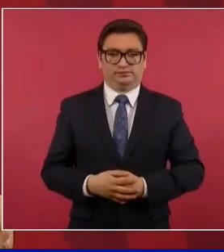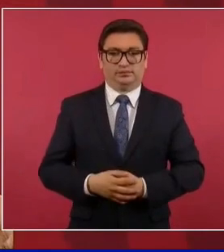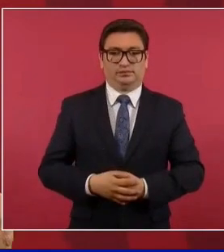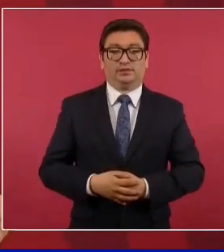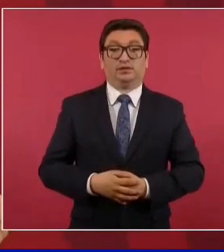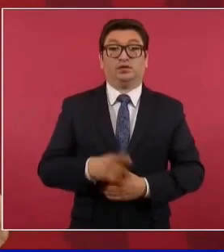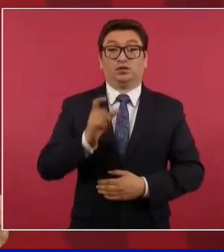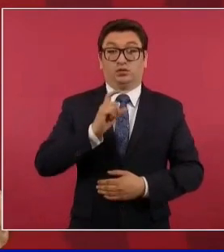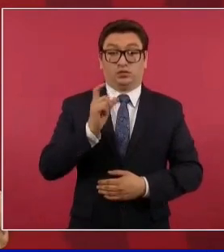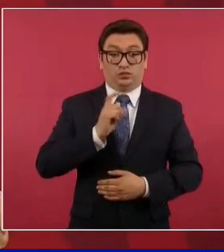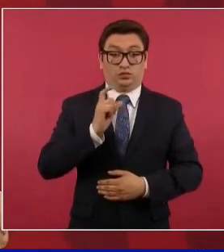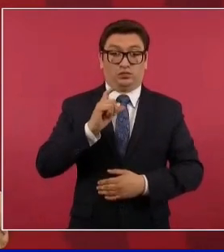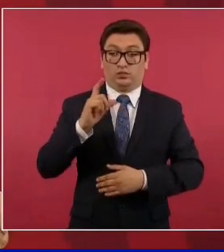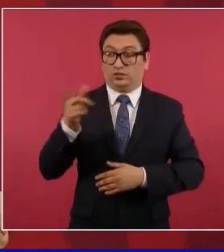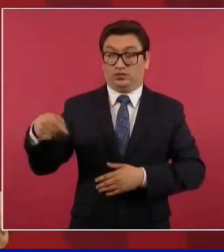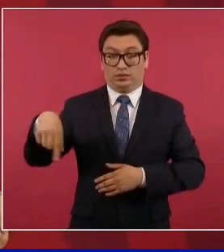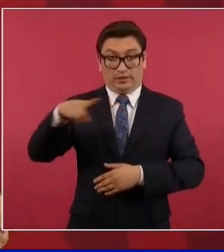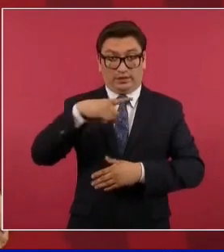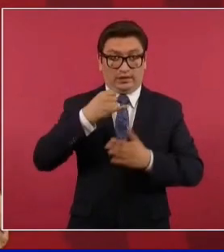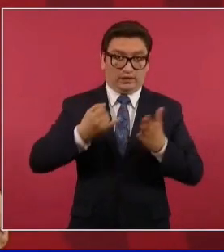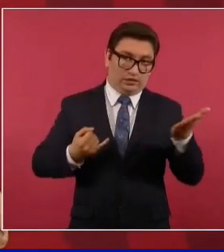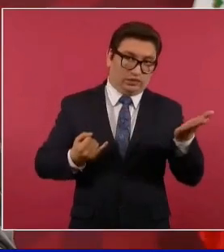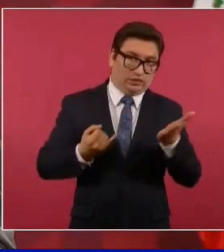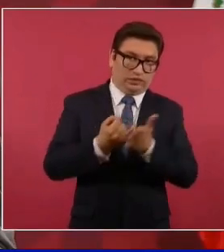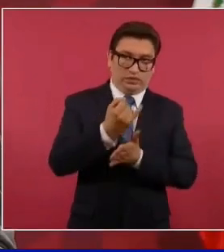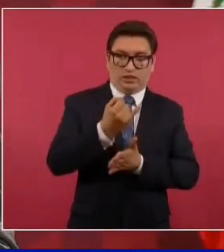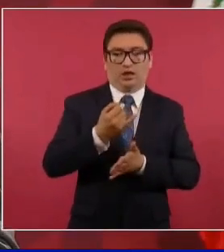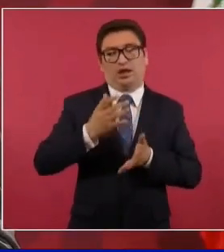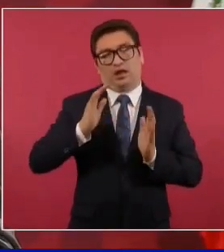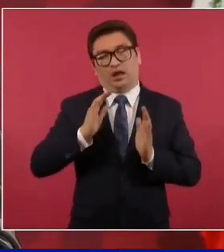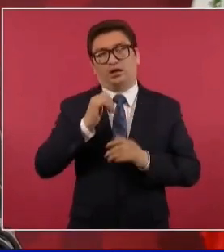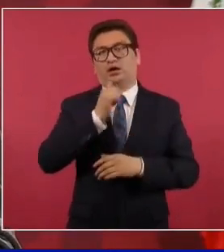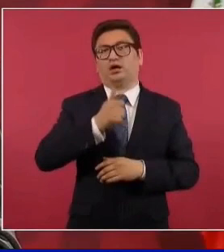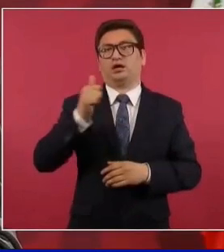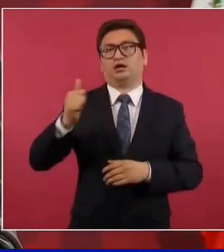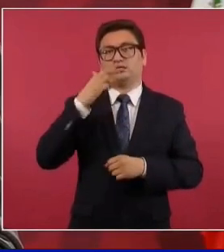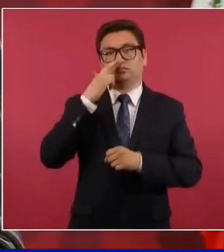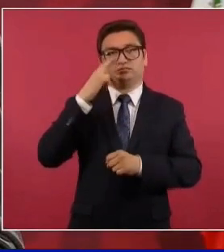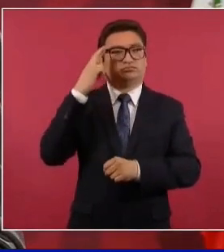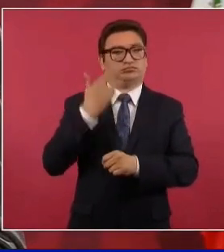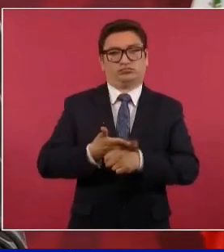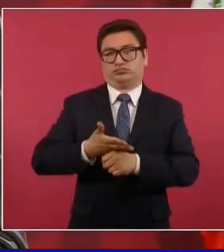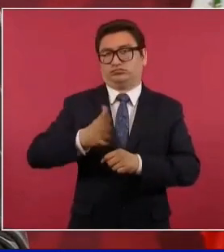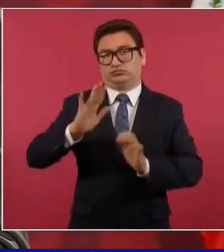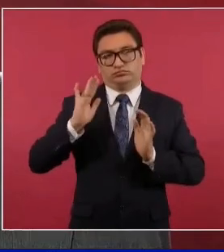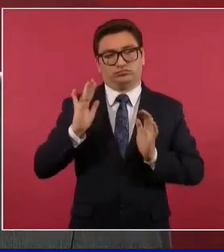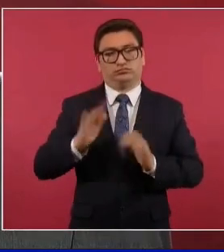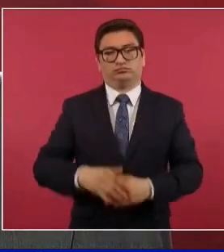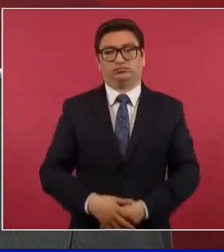que al momento de tomar decisiones cada quien asuma su responsabilidad.